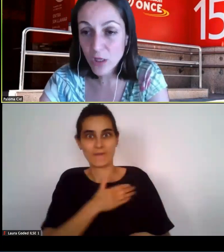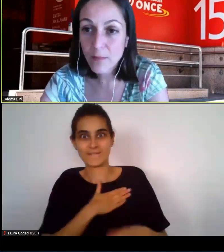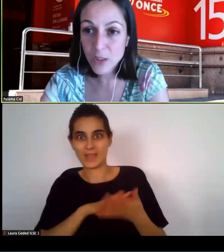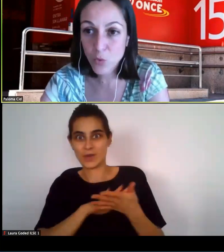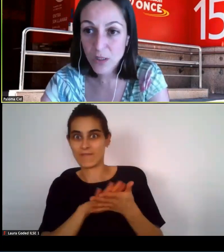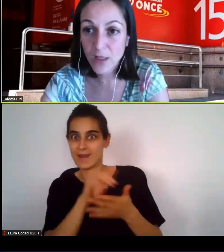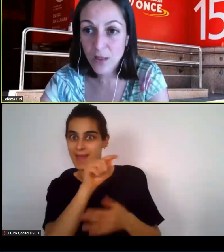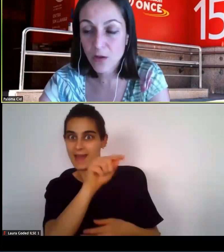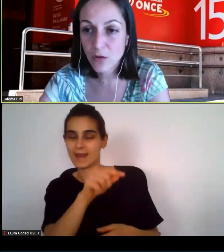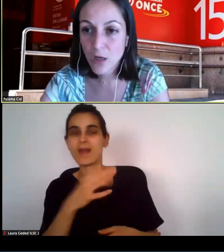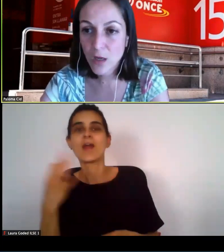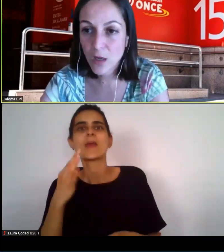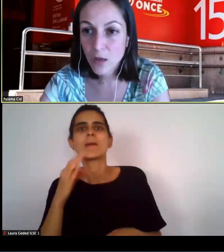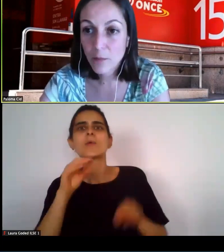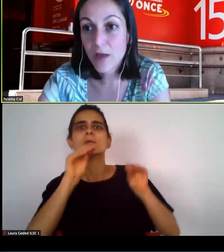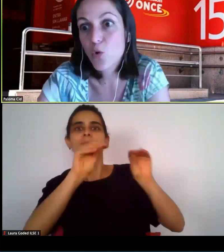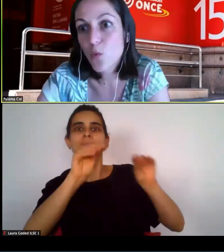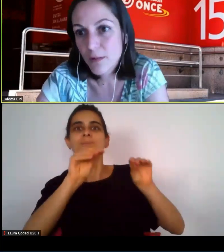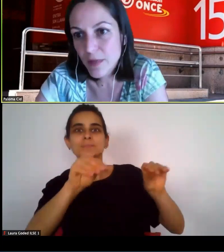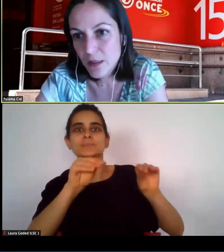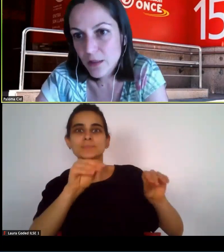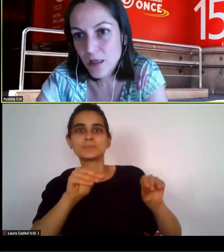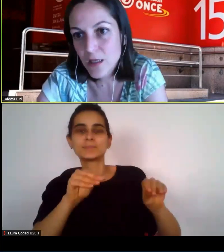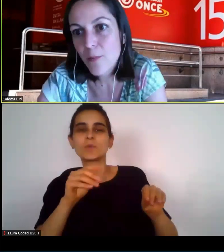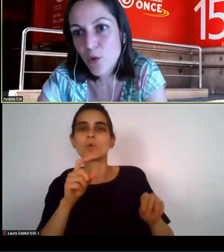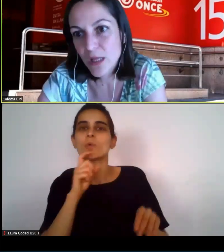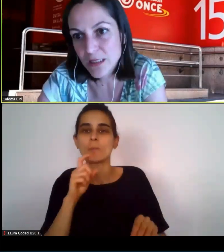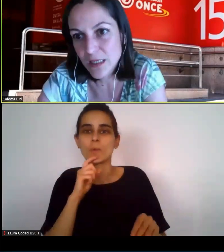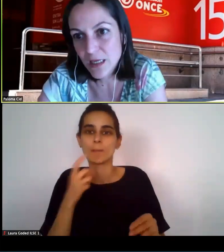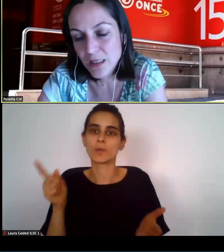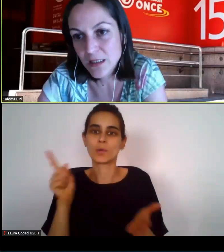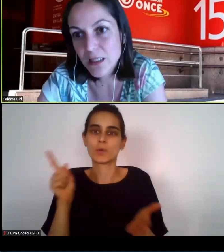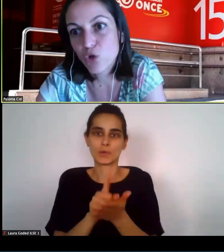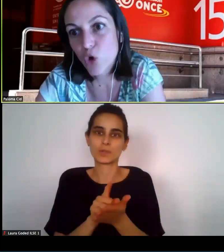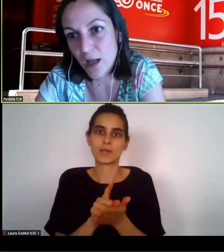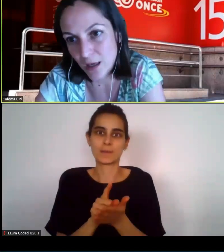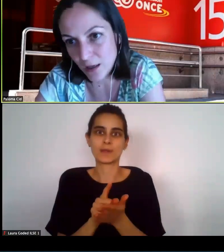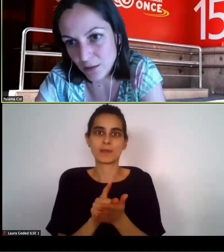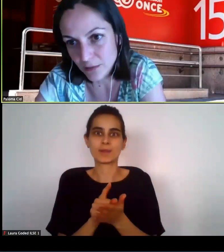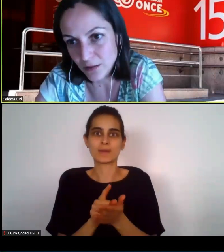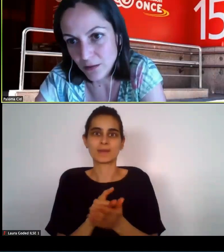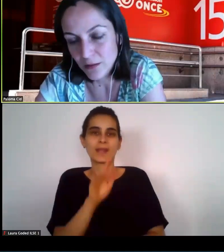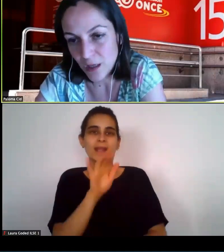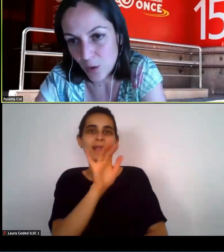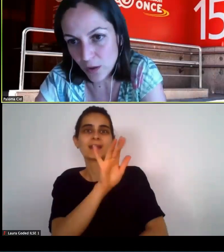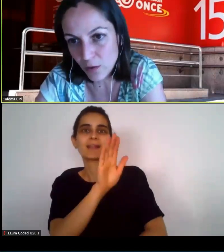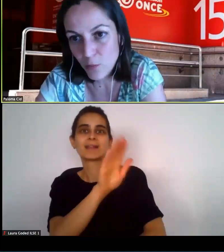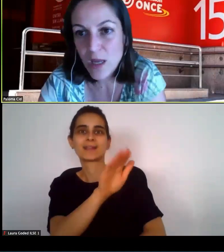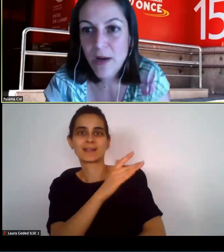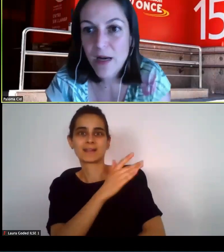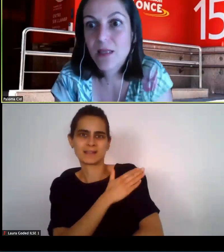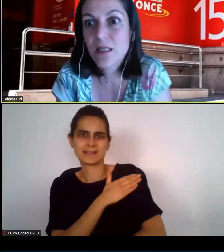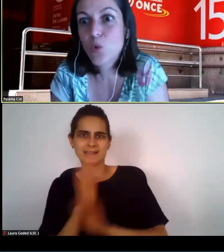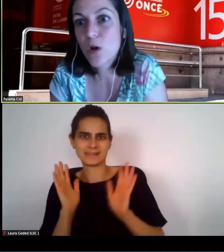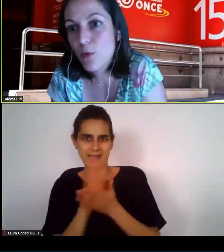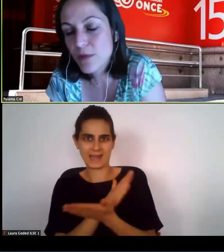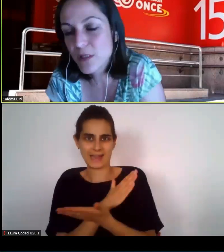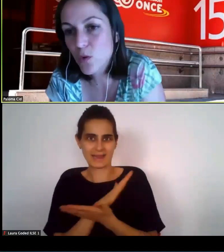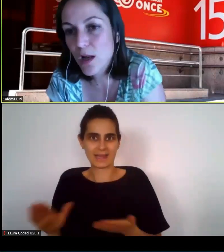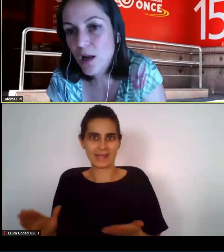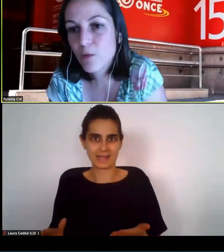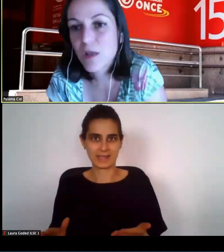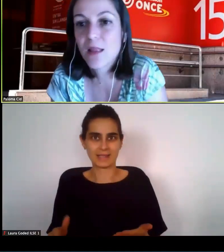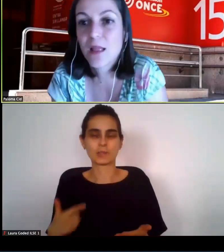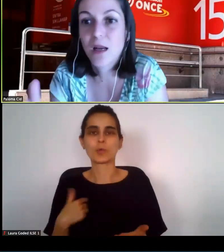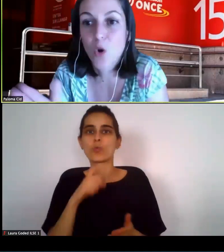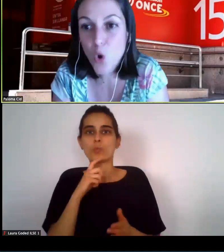tengo que llamar su atención, pero nuevamente y a poder ser sin tocarla. ¿De acuerdo? Voy a aparecer en su campo